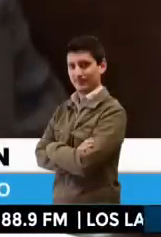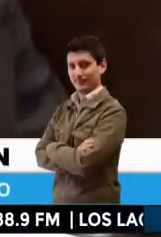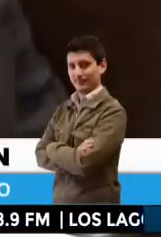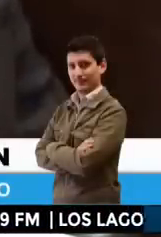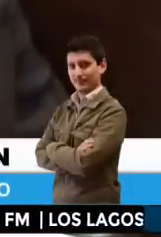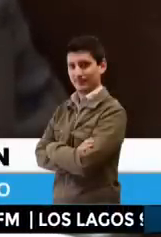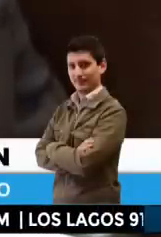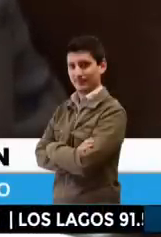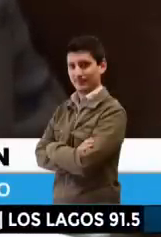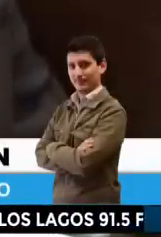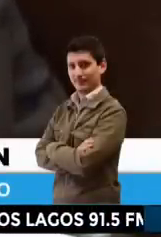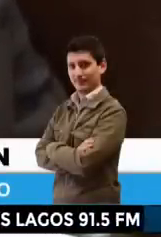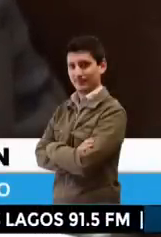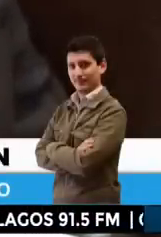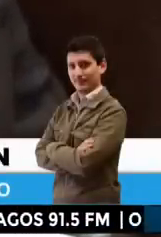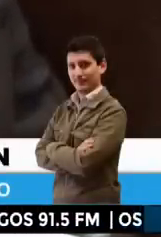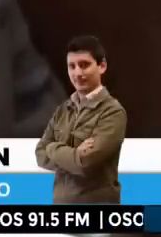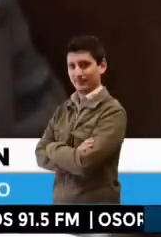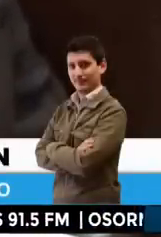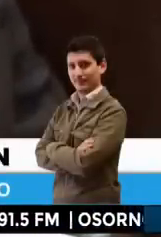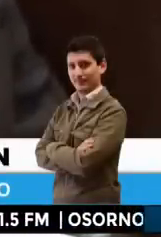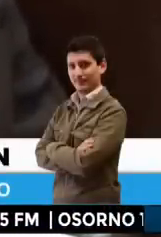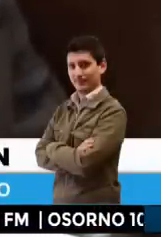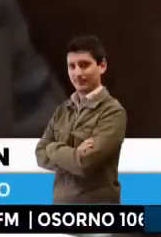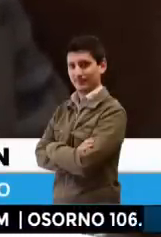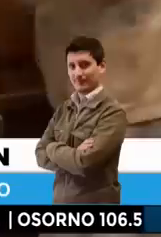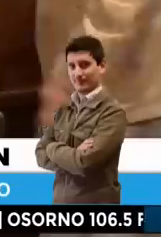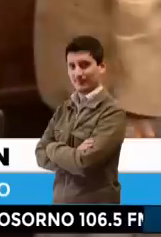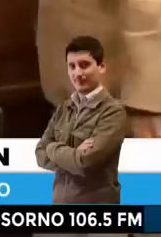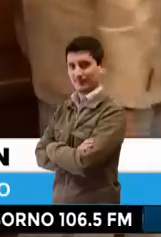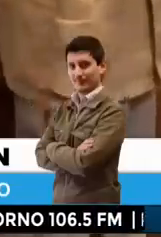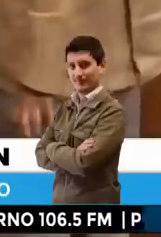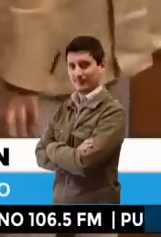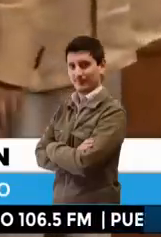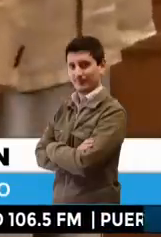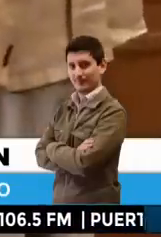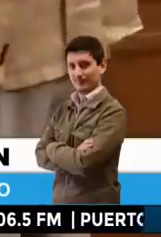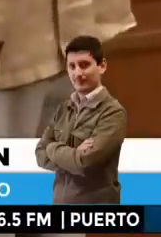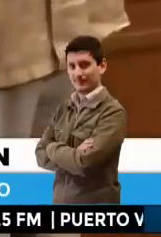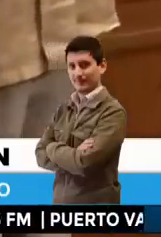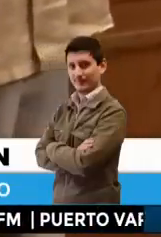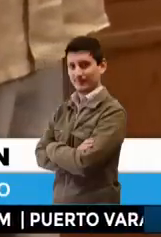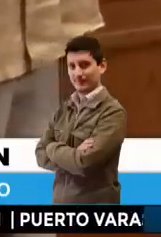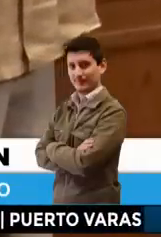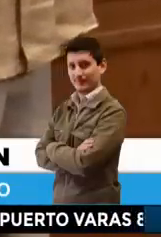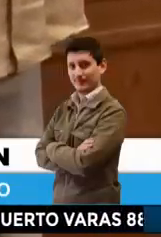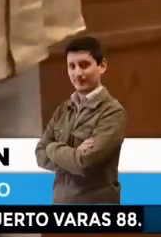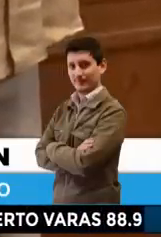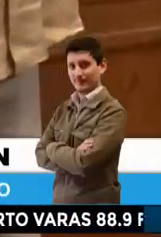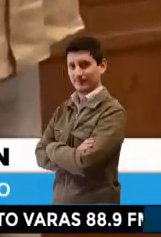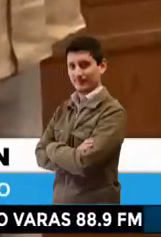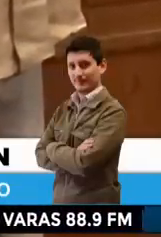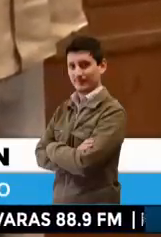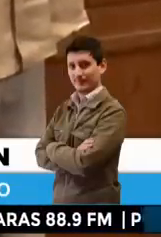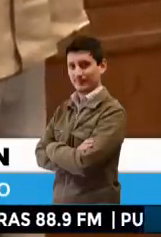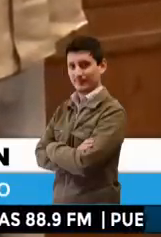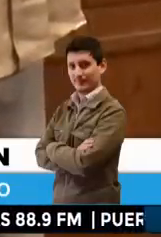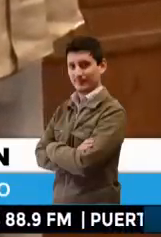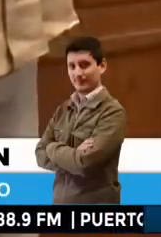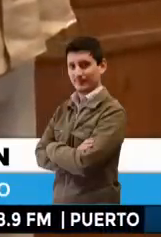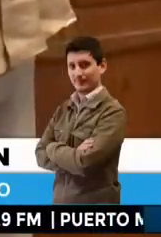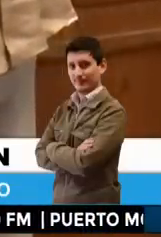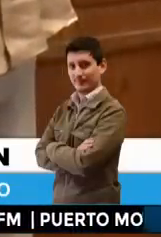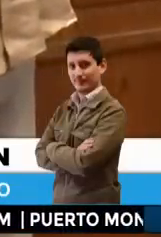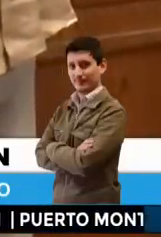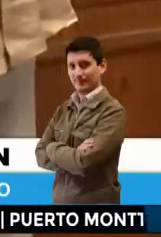dijo el presidente de la República, Gabriel Boric. Dijo, el gobierno se pondrá a trabajar para construir una mayoría que permita conseguir los votos